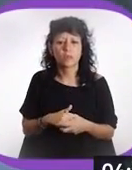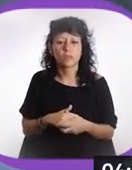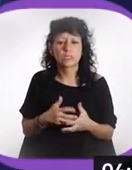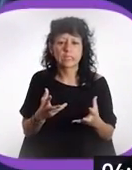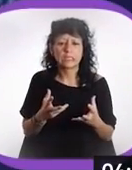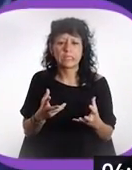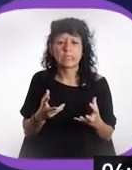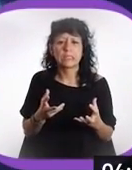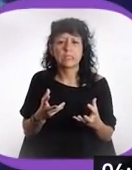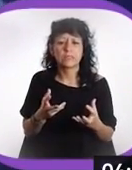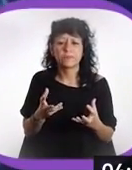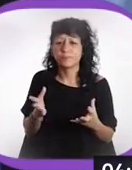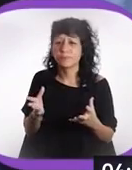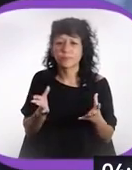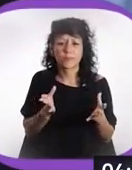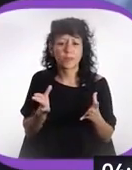¡Ay!